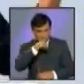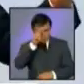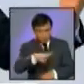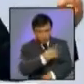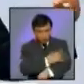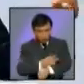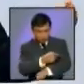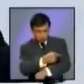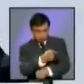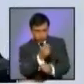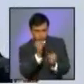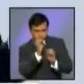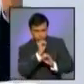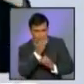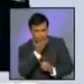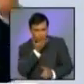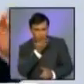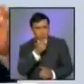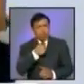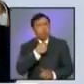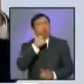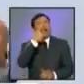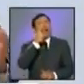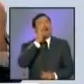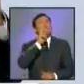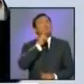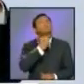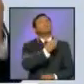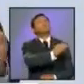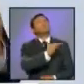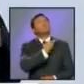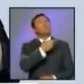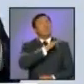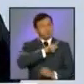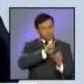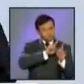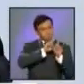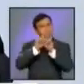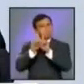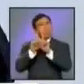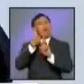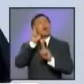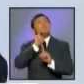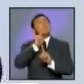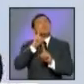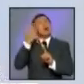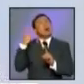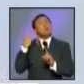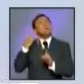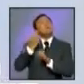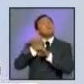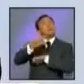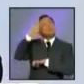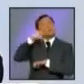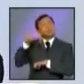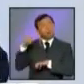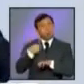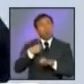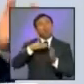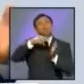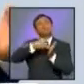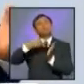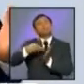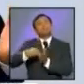cosas cada uno de esos puntos que planteó para gobernar el Distrito Federal los cumplió Me parece que le faltó uno